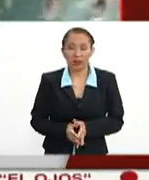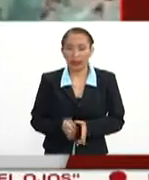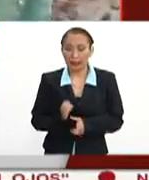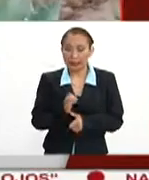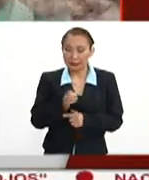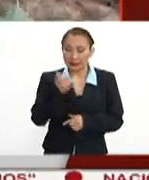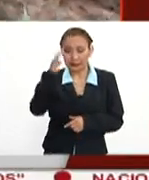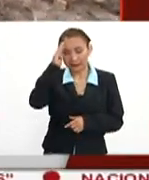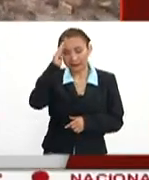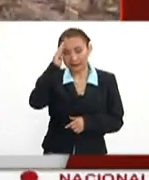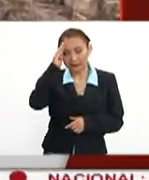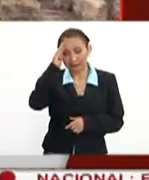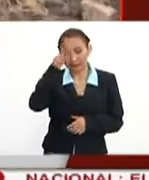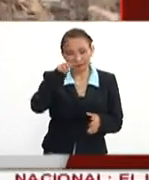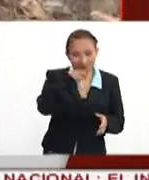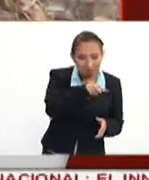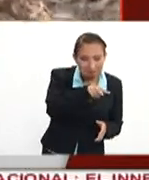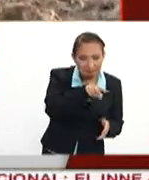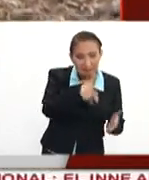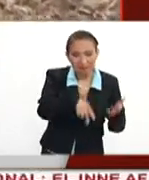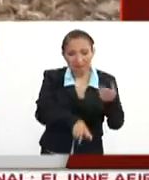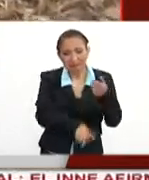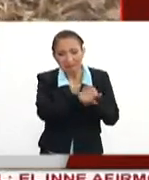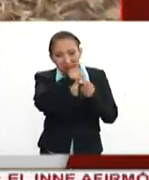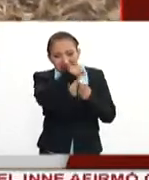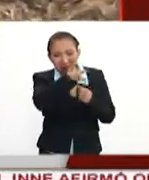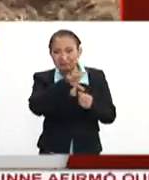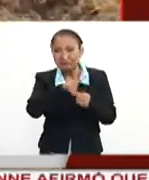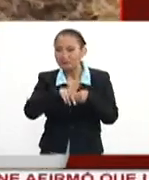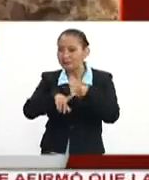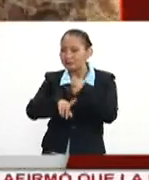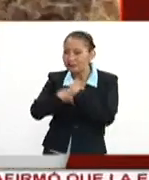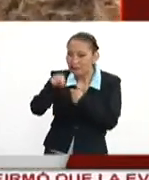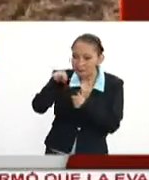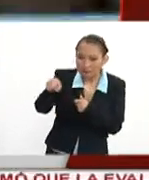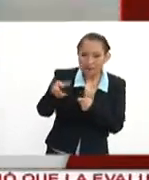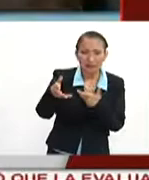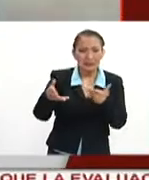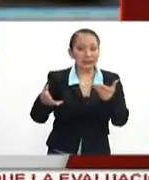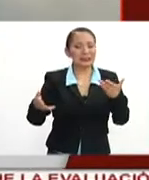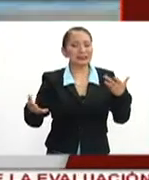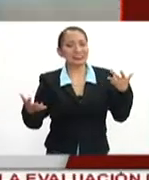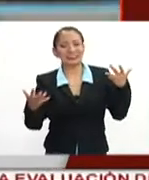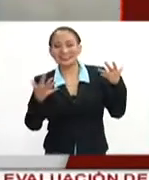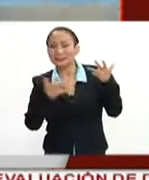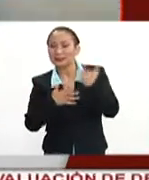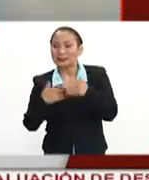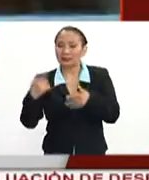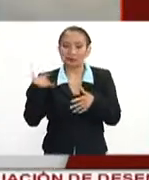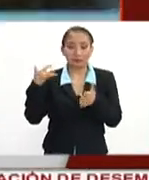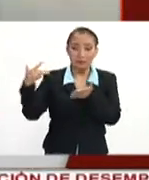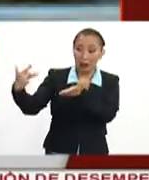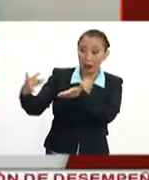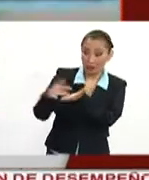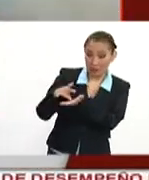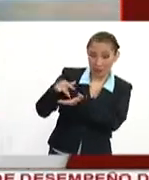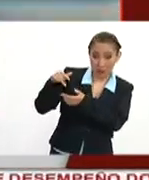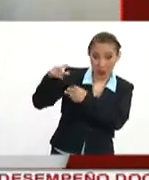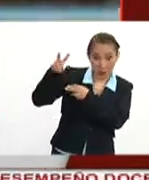Entonces sí te topas con esos problemas sociales y pues el apoyo